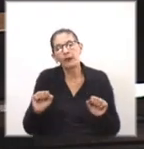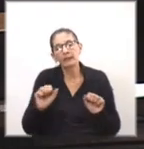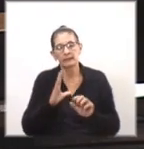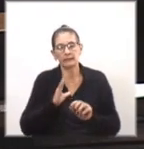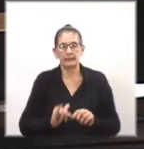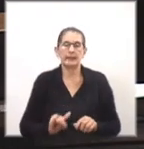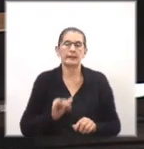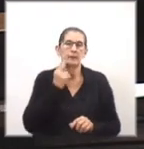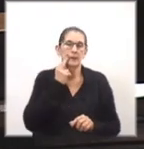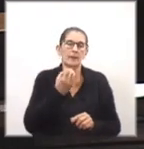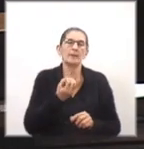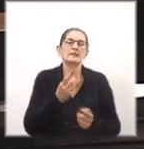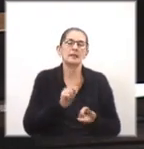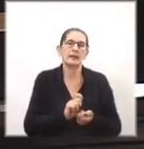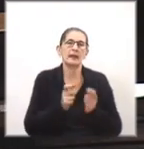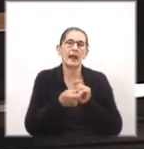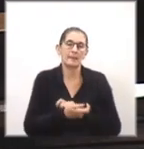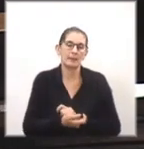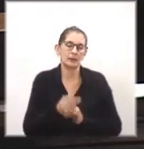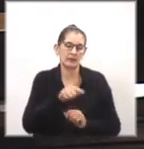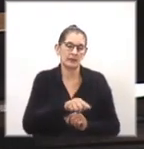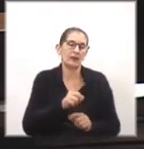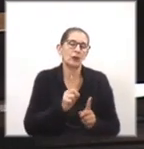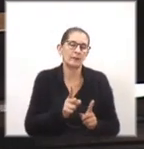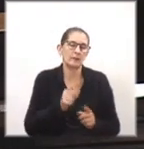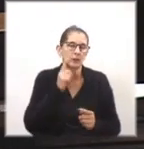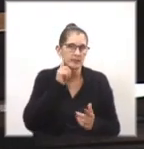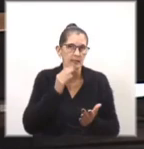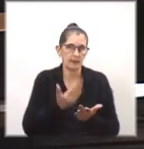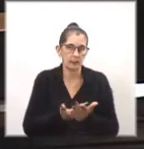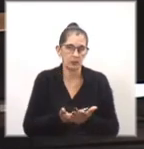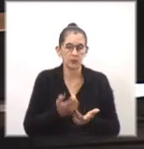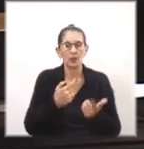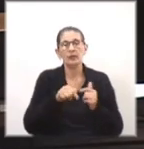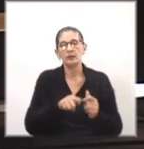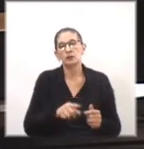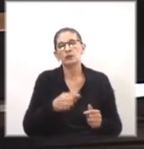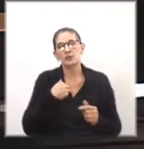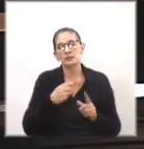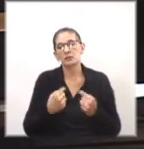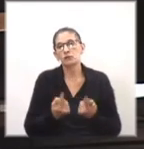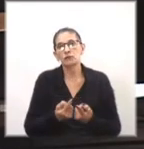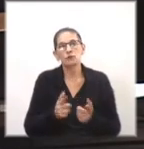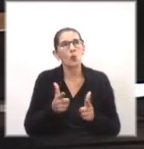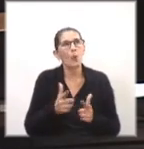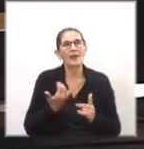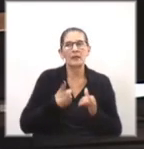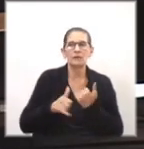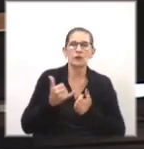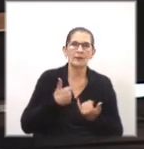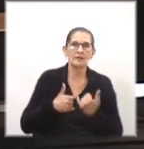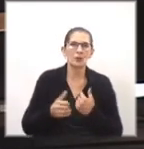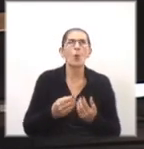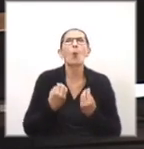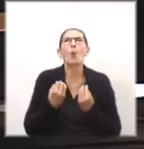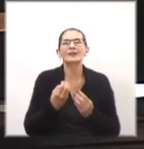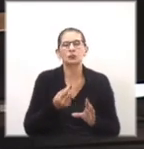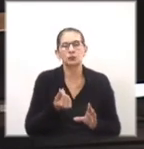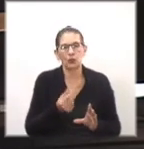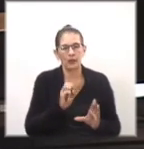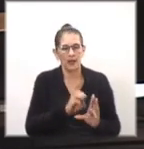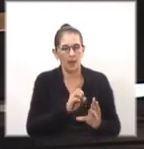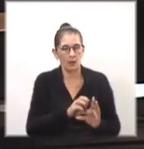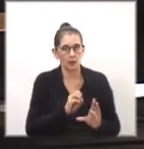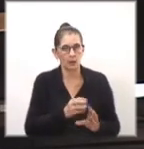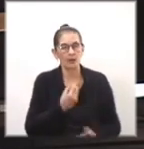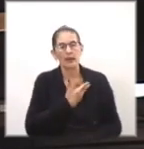los cambios que en aquel entonces se proponían. Lamentablemente seguimos sin contar con la información de cuánto era el ahorro que el